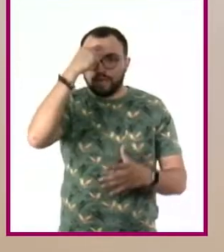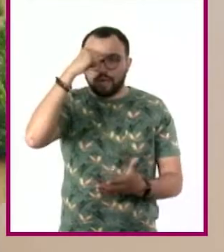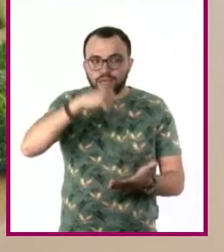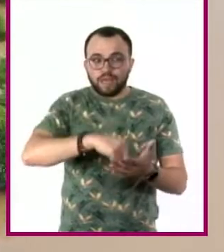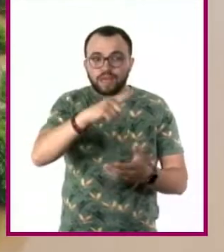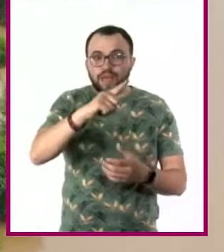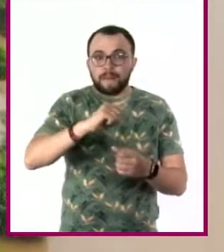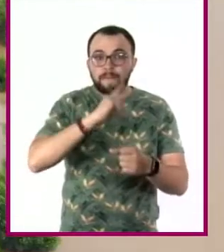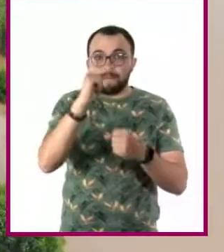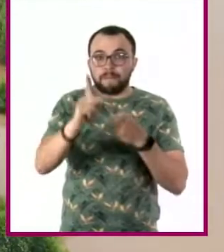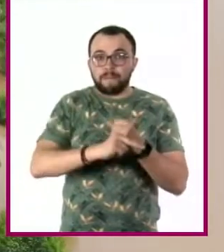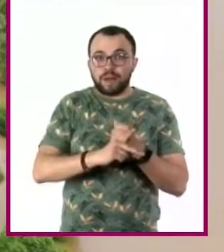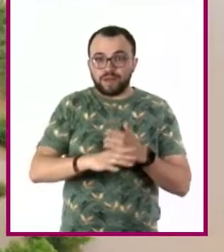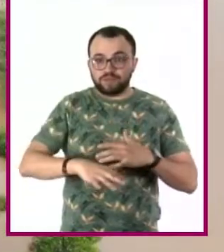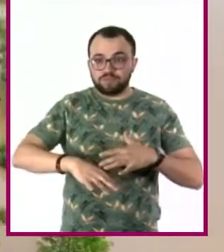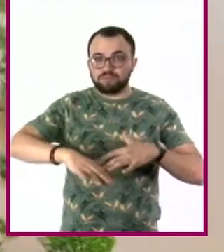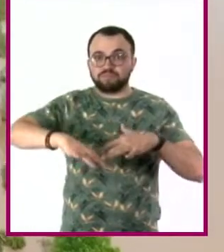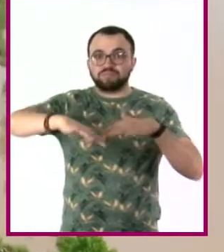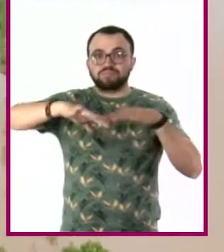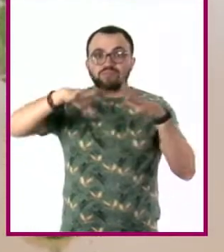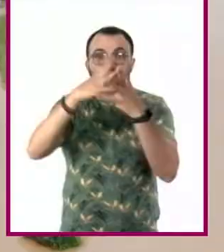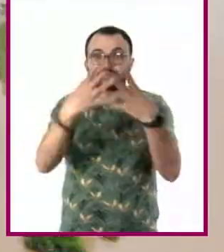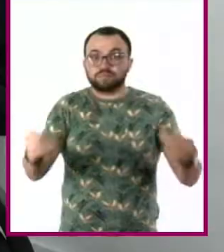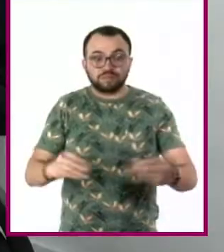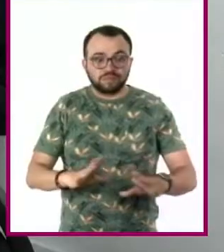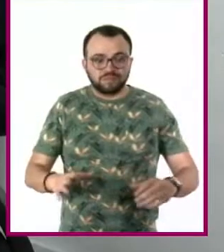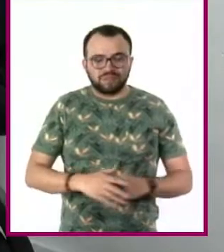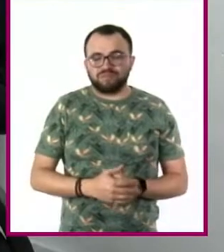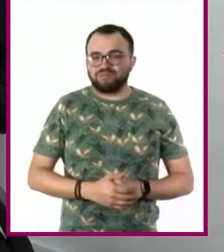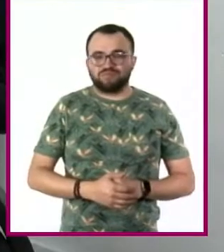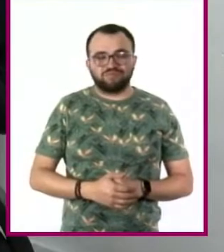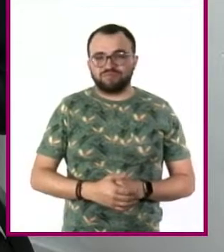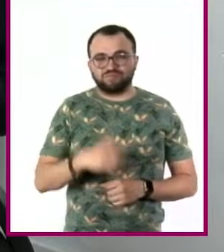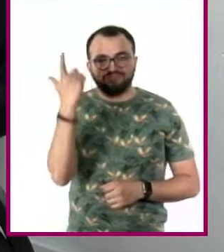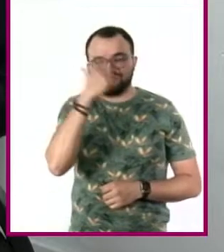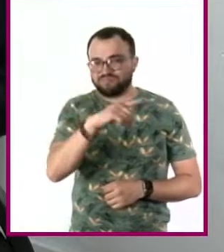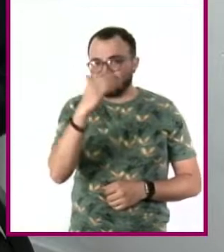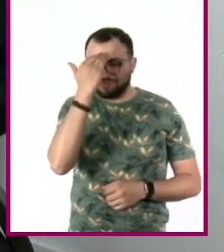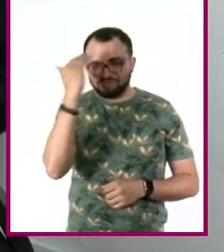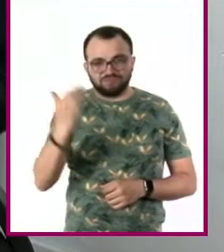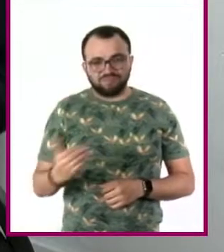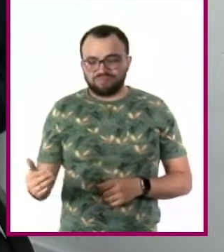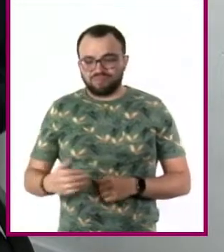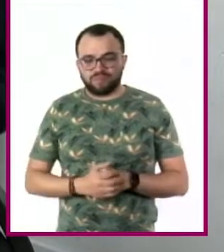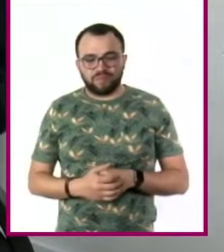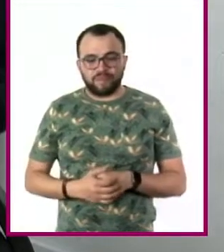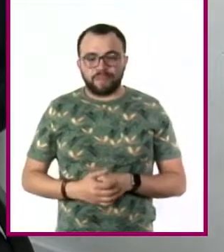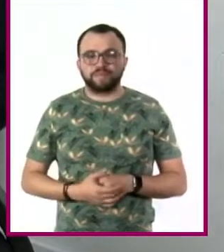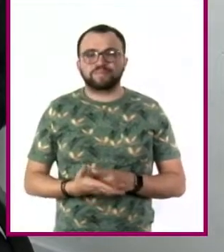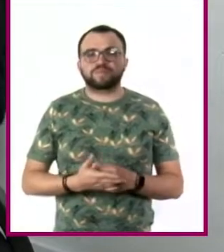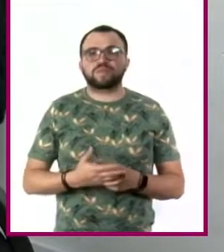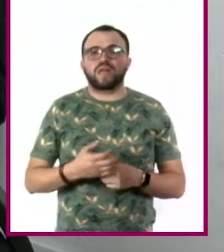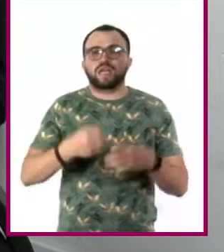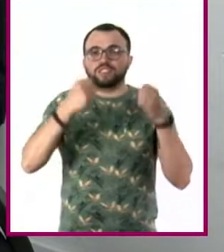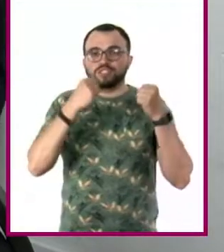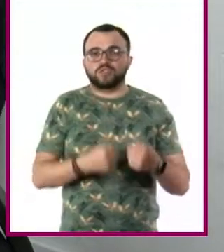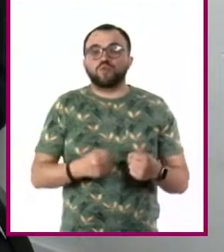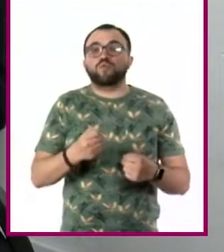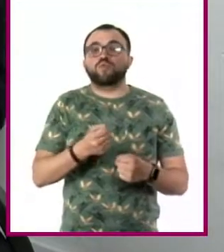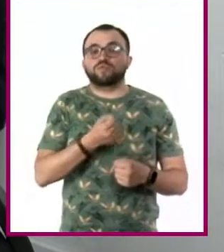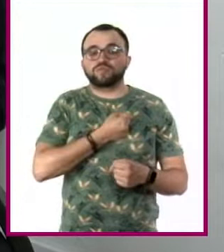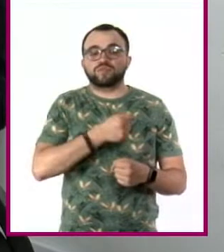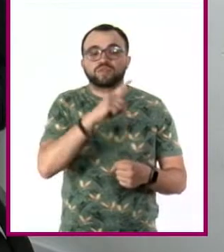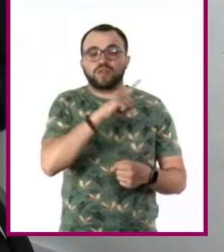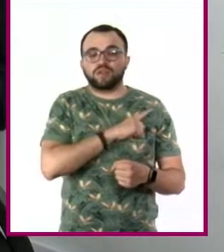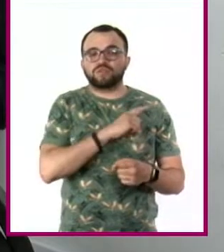tu país. No, qué horrible. Por ejemplo, en cuanto a seguridad sanitaria, se me hizo vital el acceso al